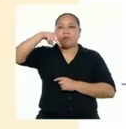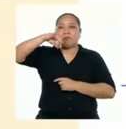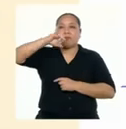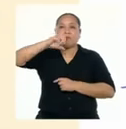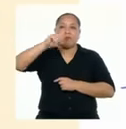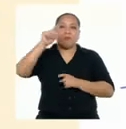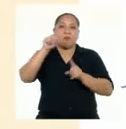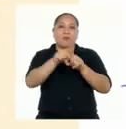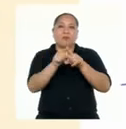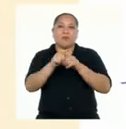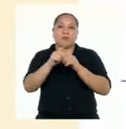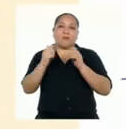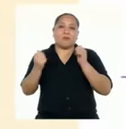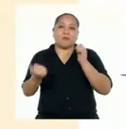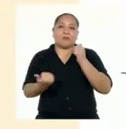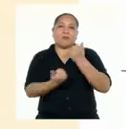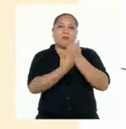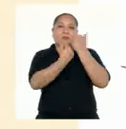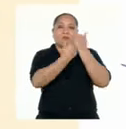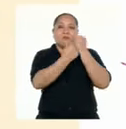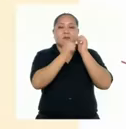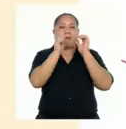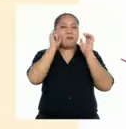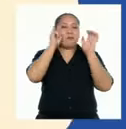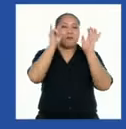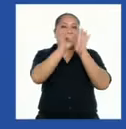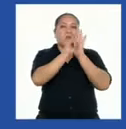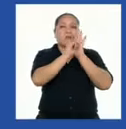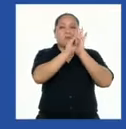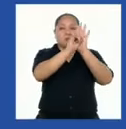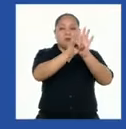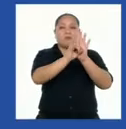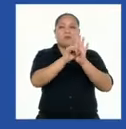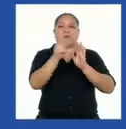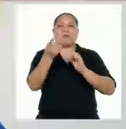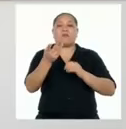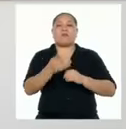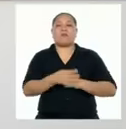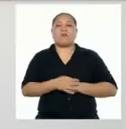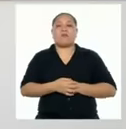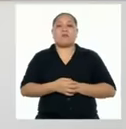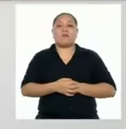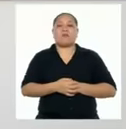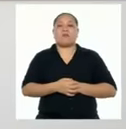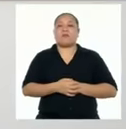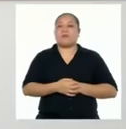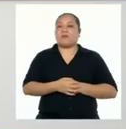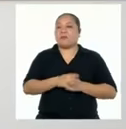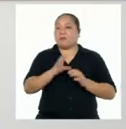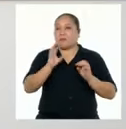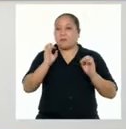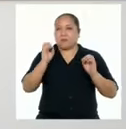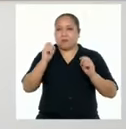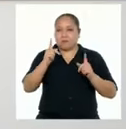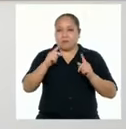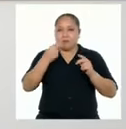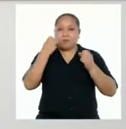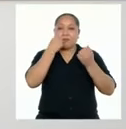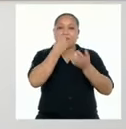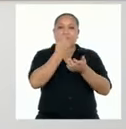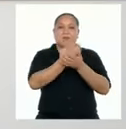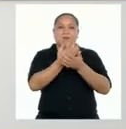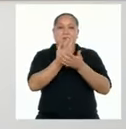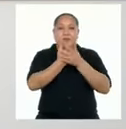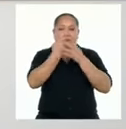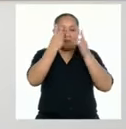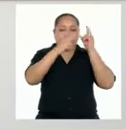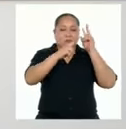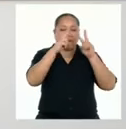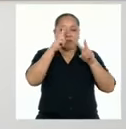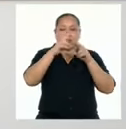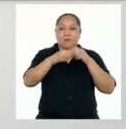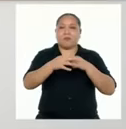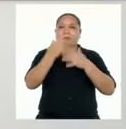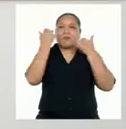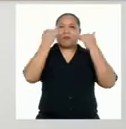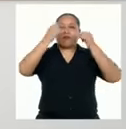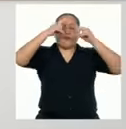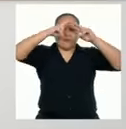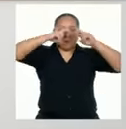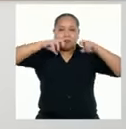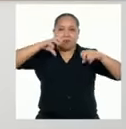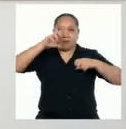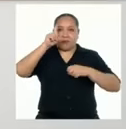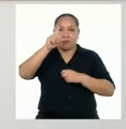acompañada de una imagen que refleje aquello que se está narrando. Buena observación. Ahora analicemos